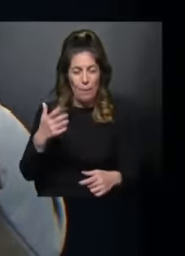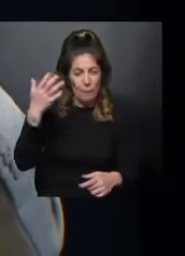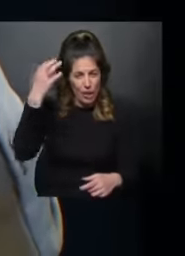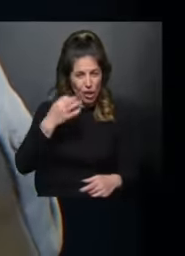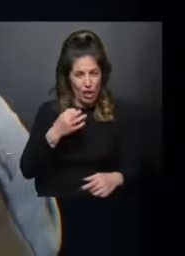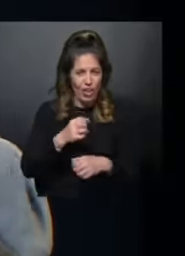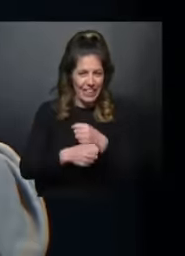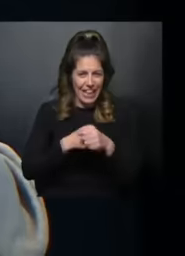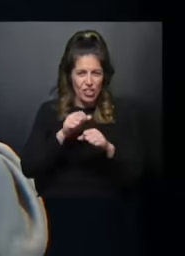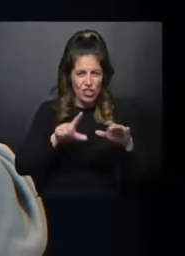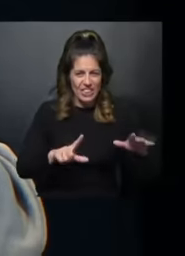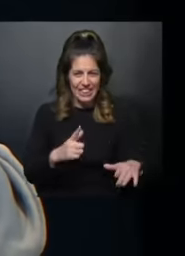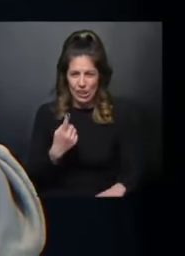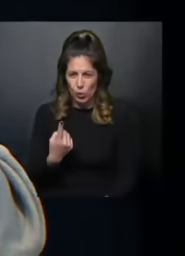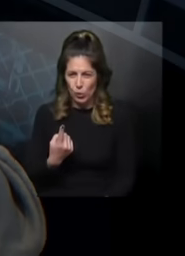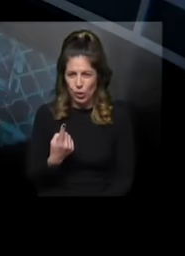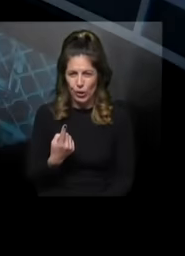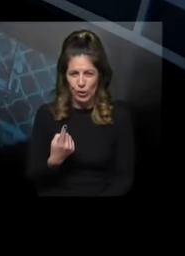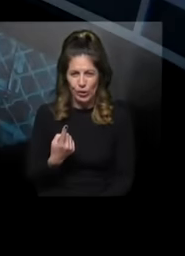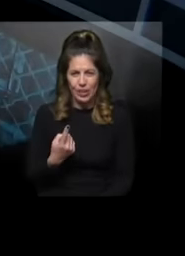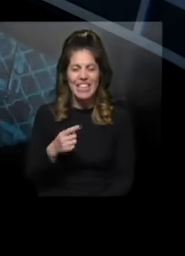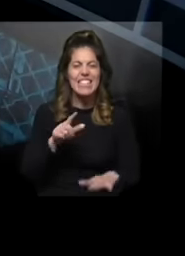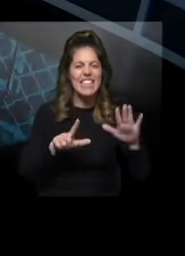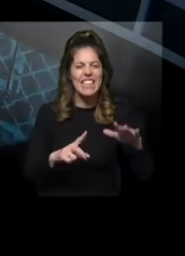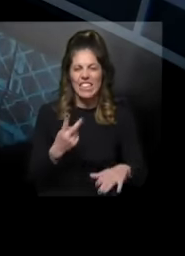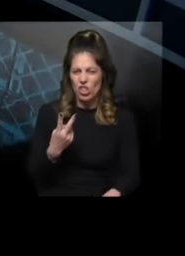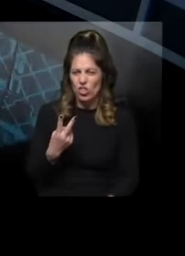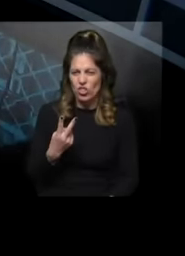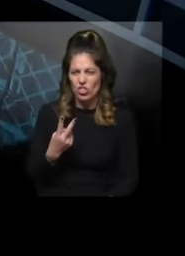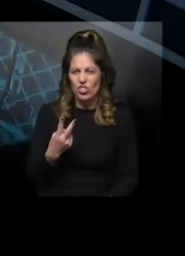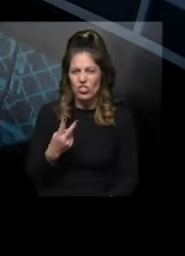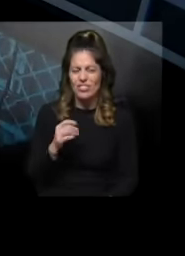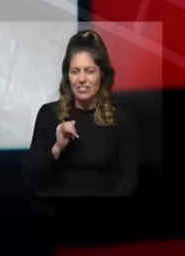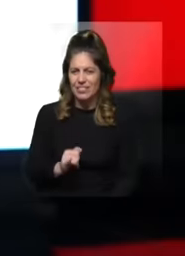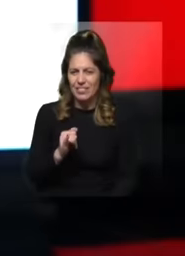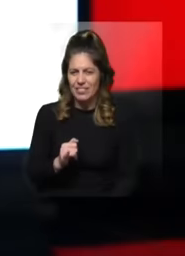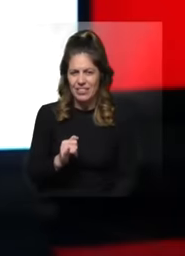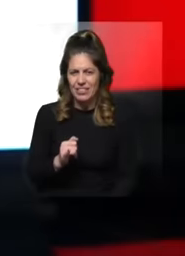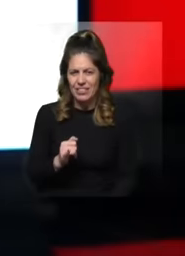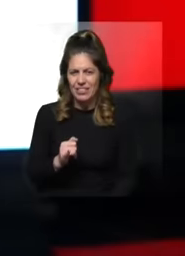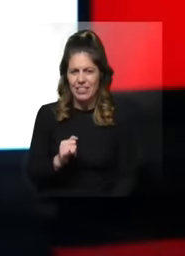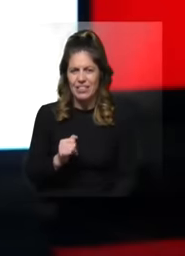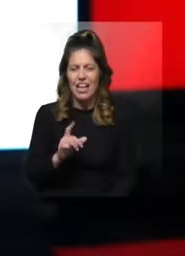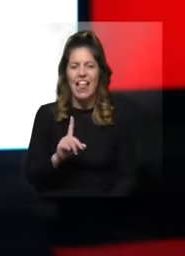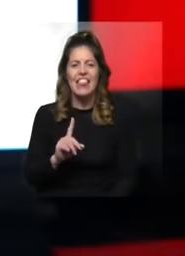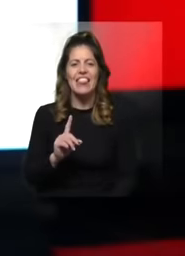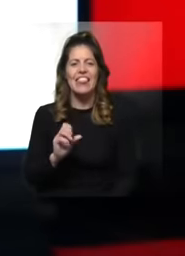del 71, por ahí. 72, ¿no? Sí, De la Planta nace con ese disco, ¿no?